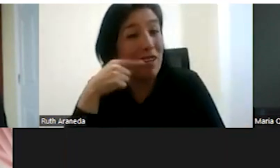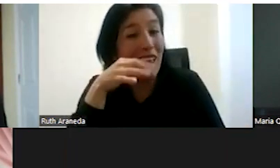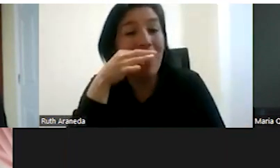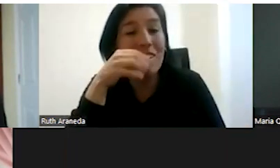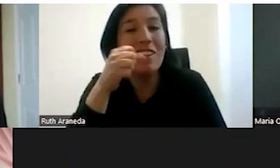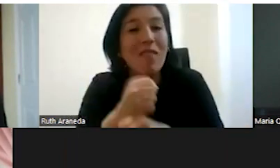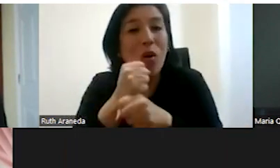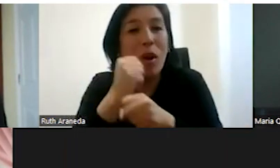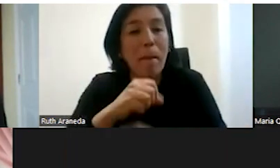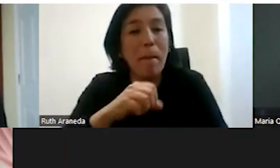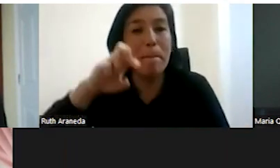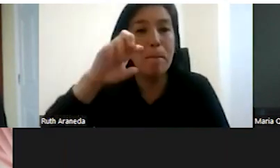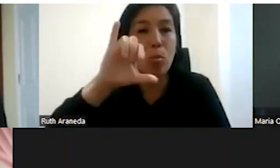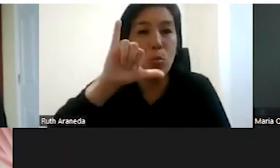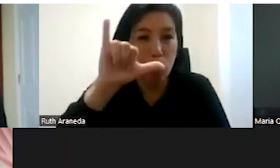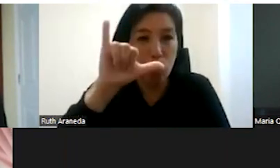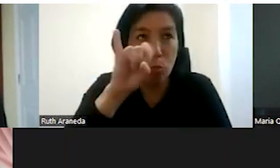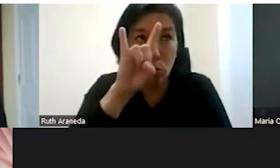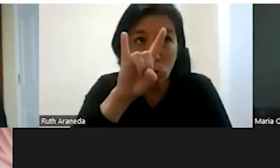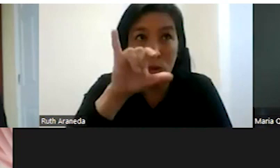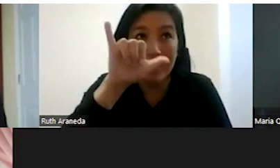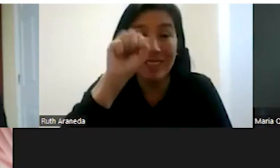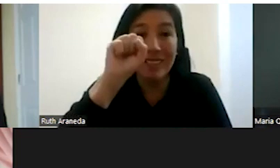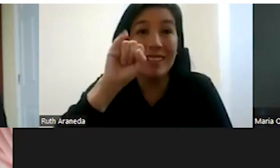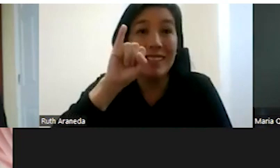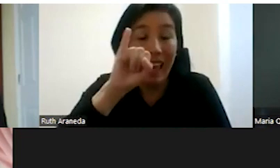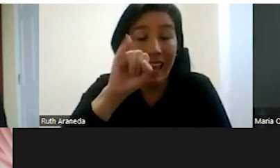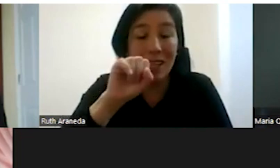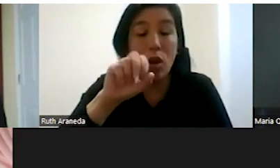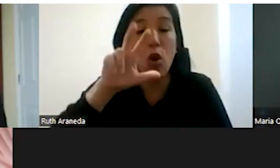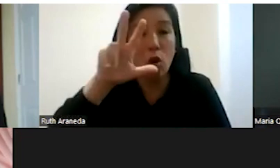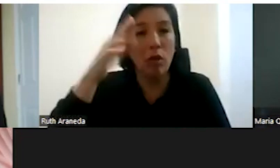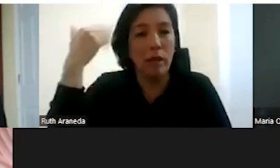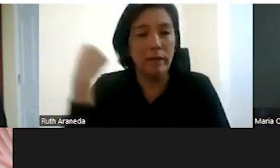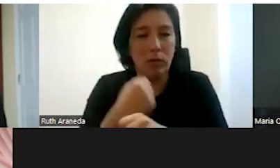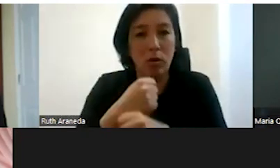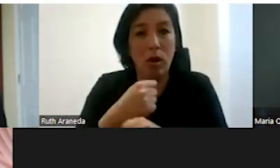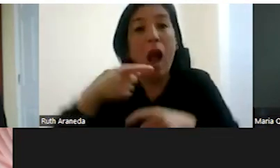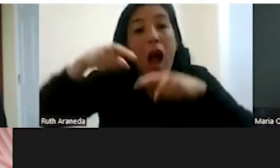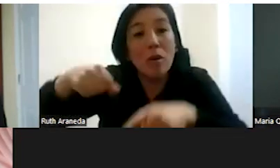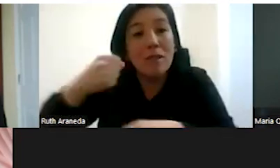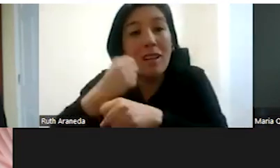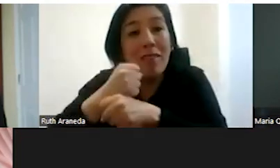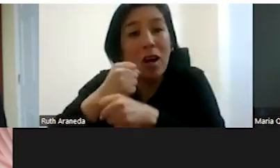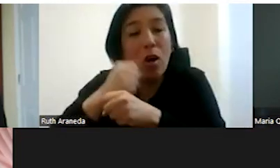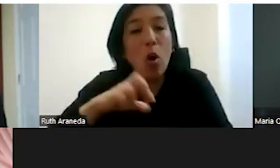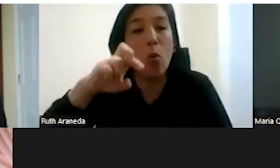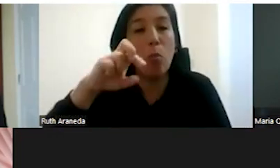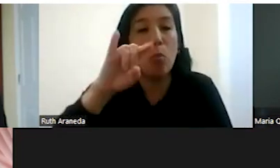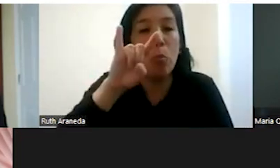trinchera, pero el Puyay 7 es lo que se está excavando ahora, es lo que contaba Juanita, y yo ya no participé en eso. Nosotros hicimos